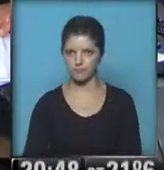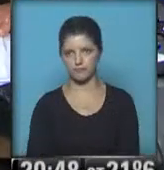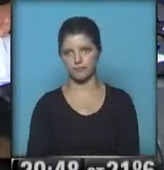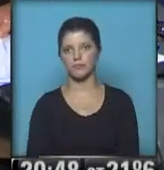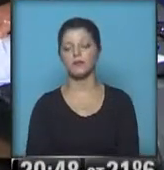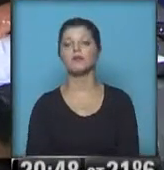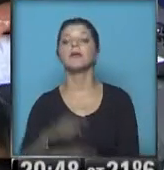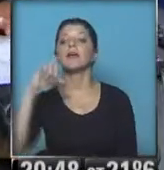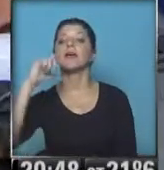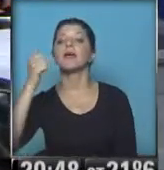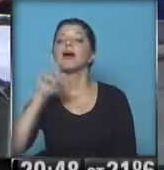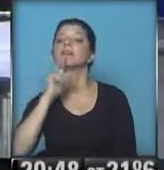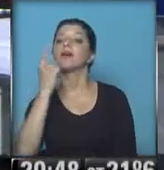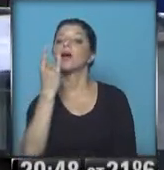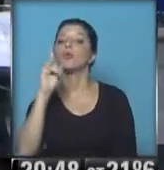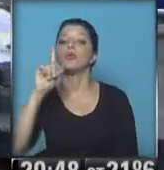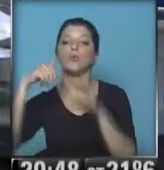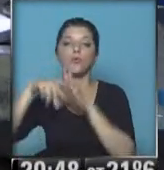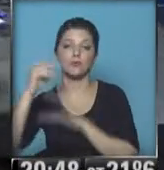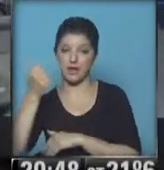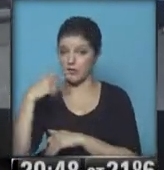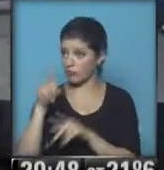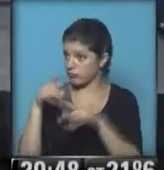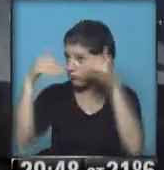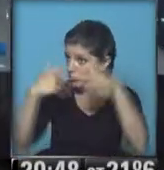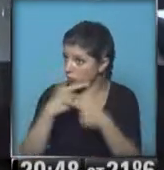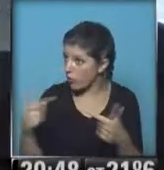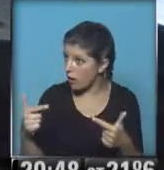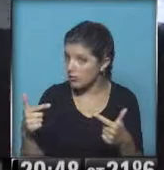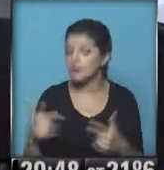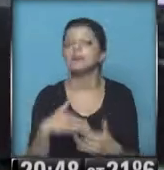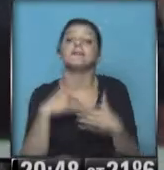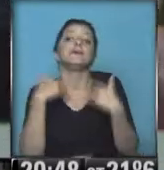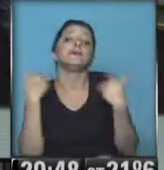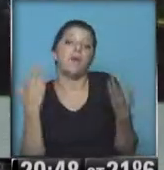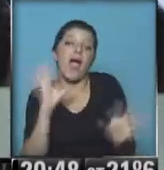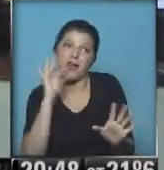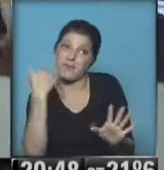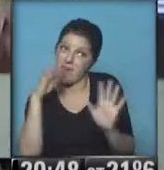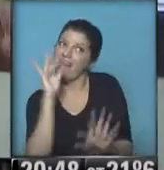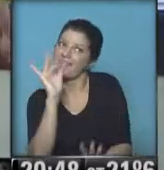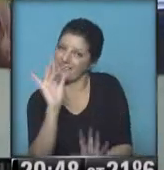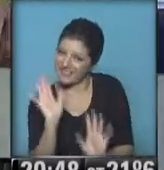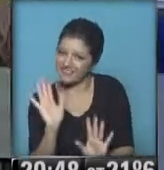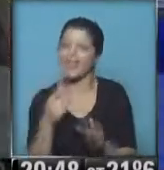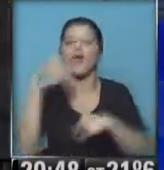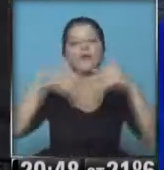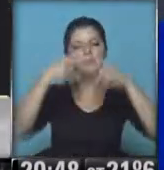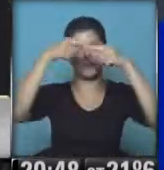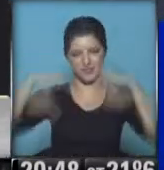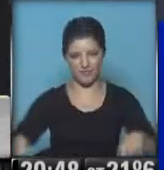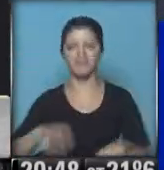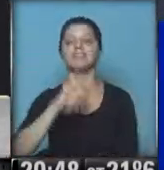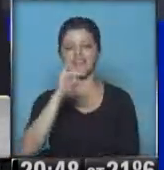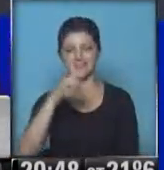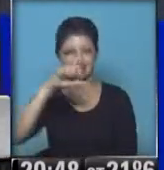cataluña y una dotación diferente no habrá refrendo o pedro esto es así es bueno es un poquito más complicado una votación diferente efectivamente